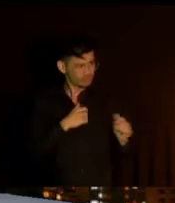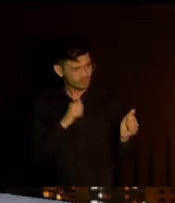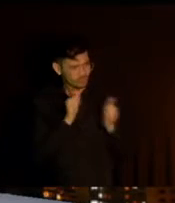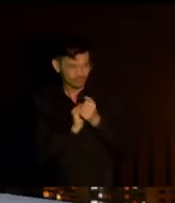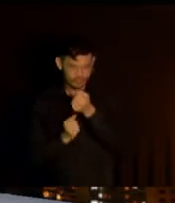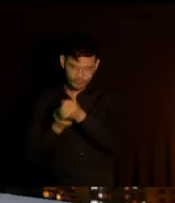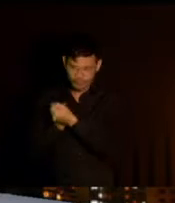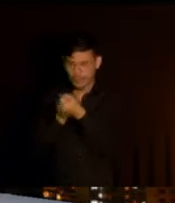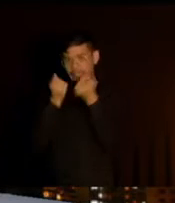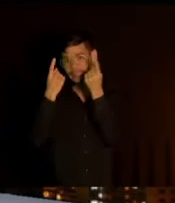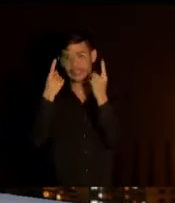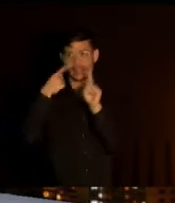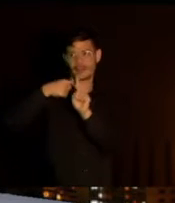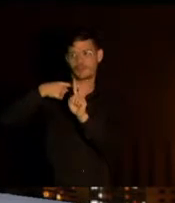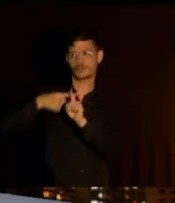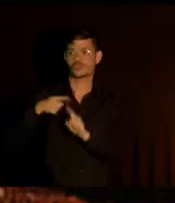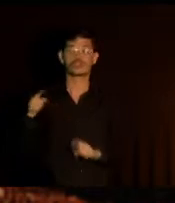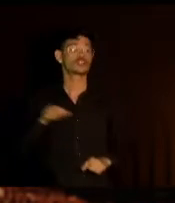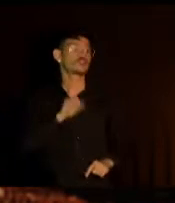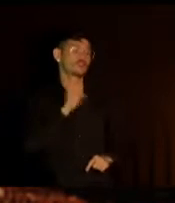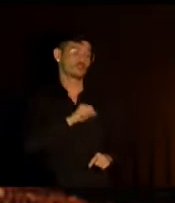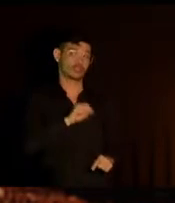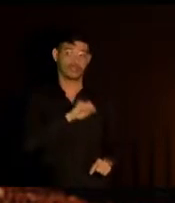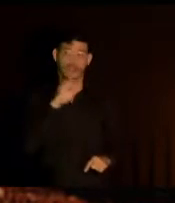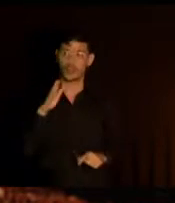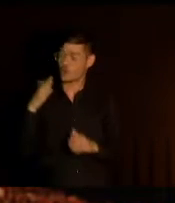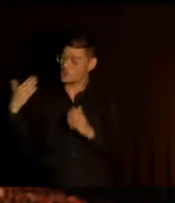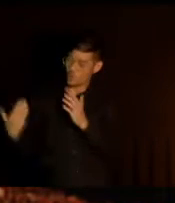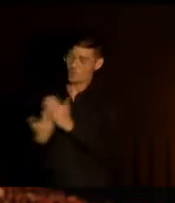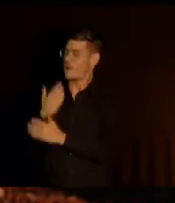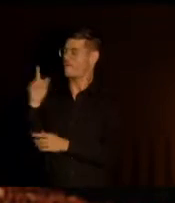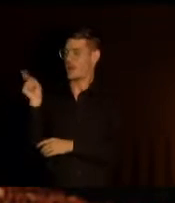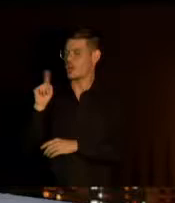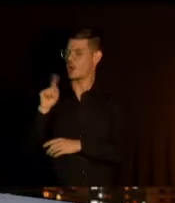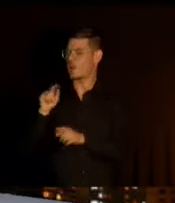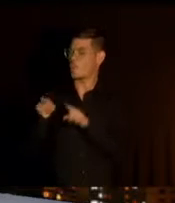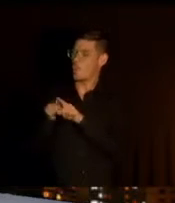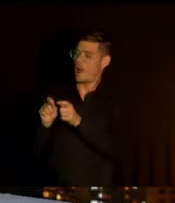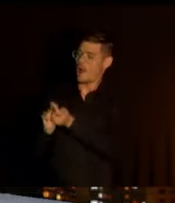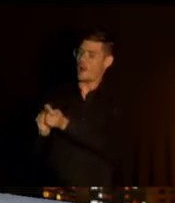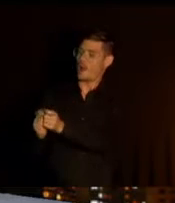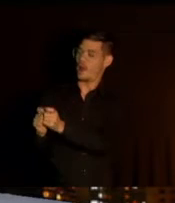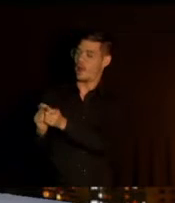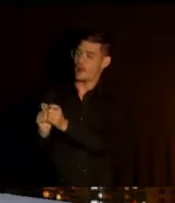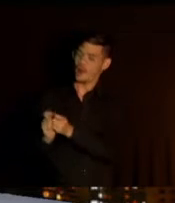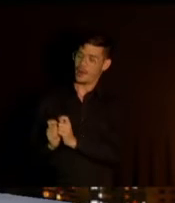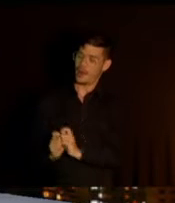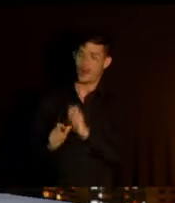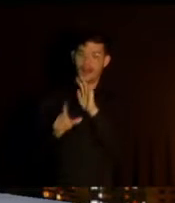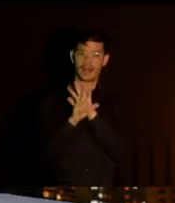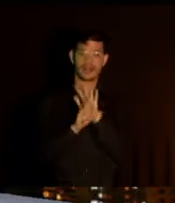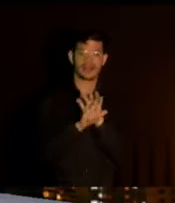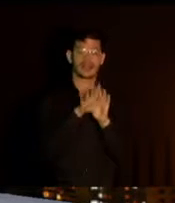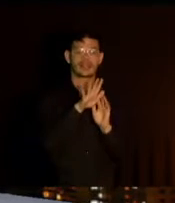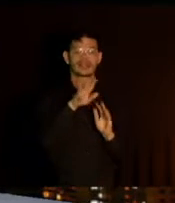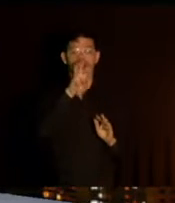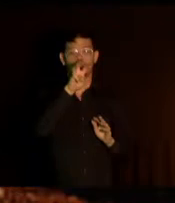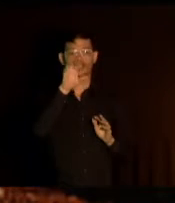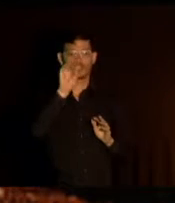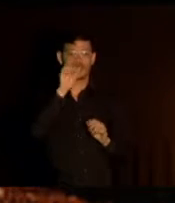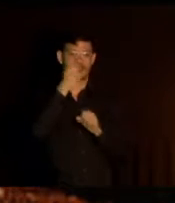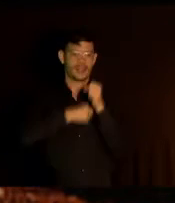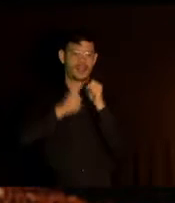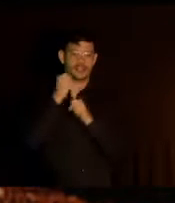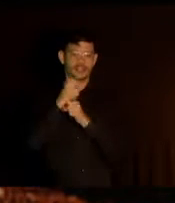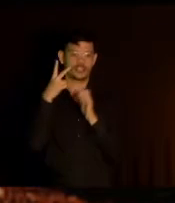deporte paralímpico? No, fundamental. Es una actualización de, la, sí. De la ley 580 de 2000. Fundamental